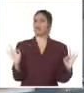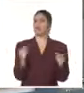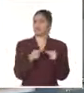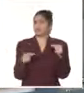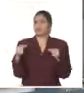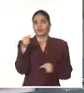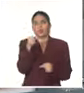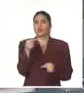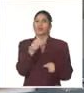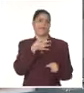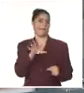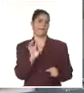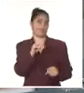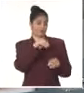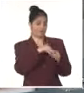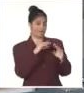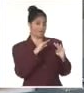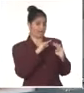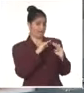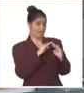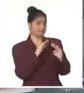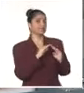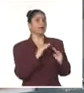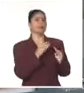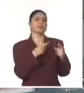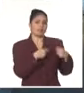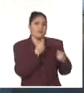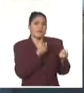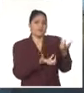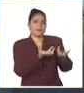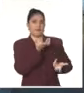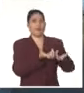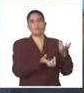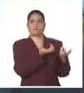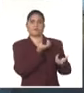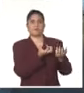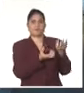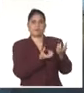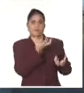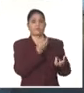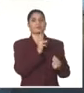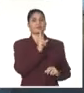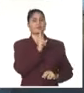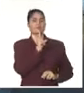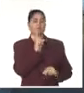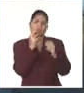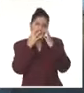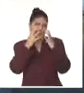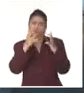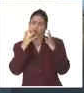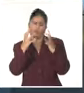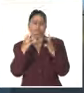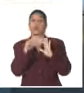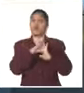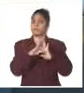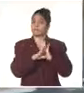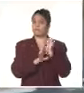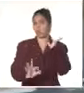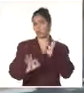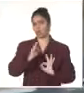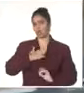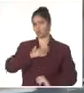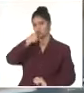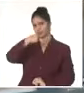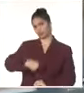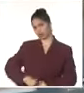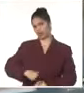para hervirla, que es el factor más importante que se puede tener. Se está tratando de abastecer poco a poco el